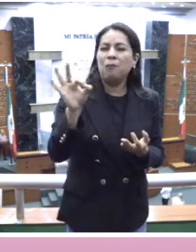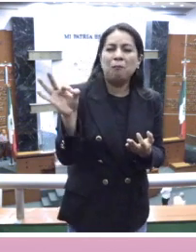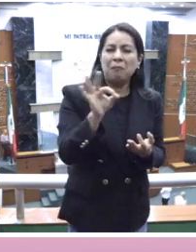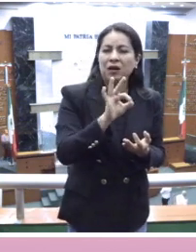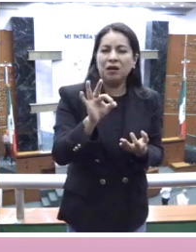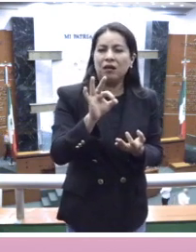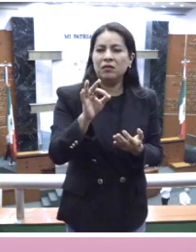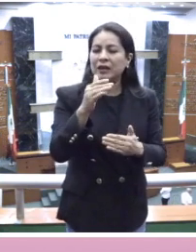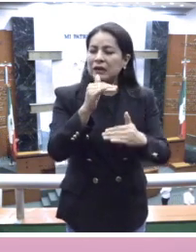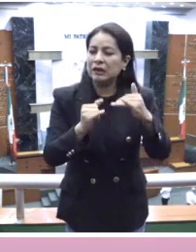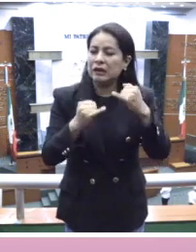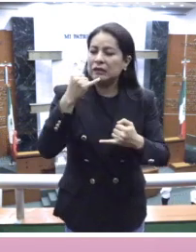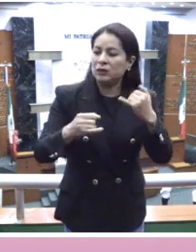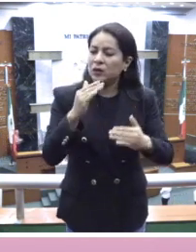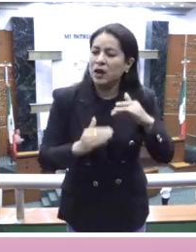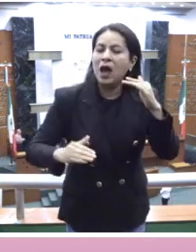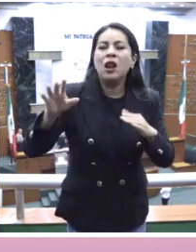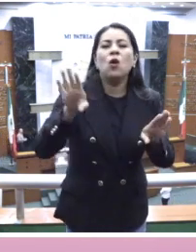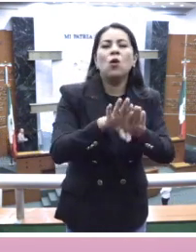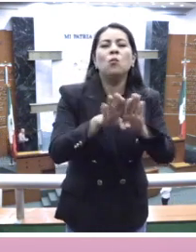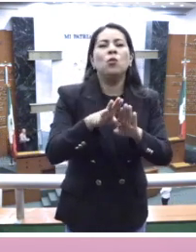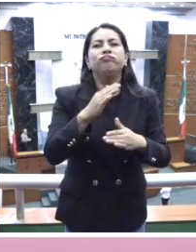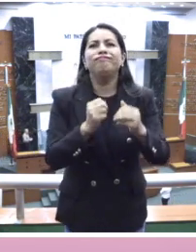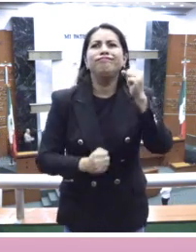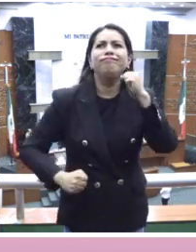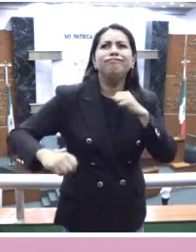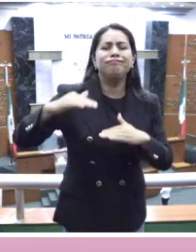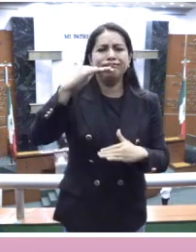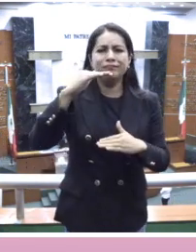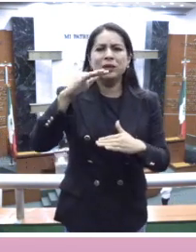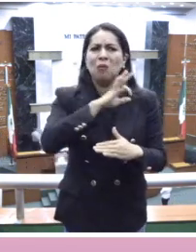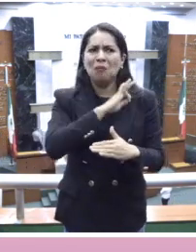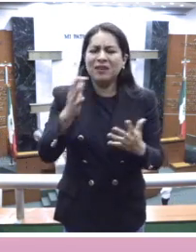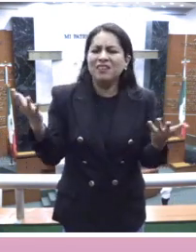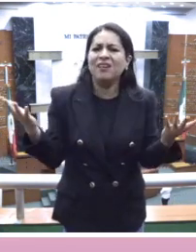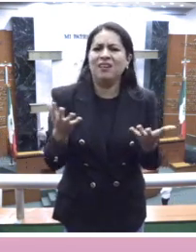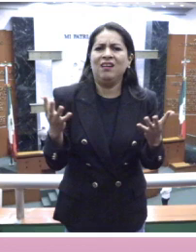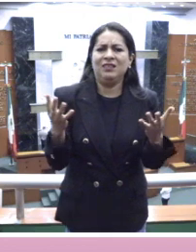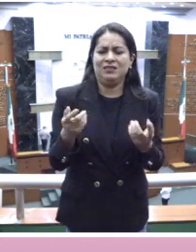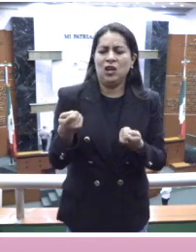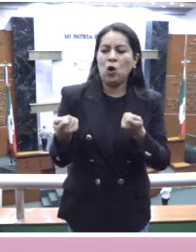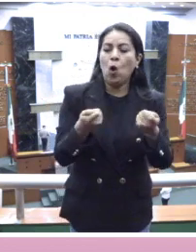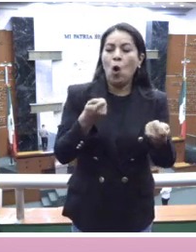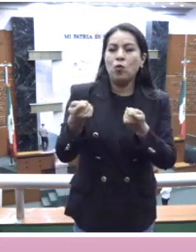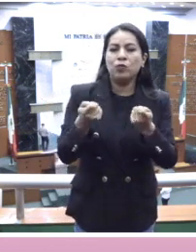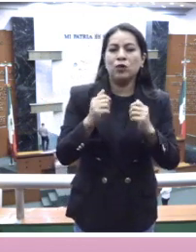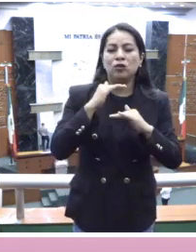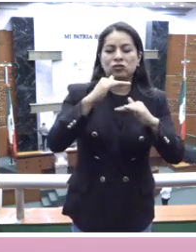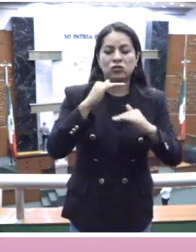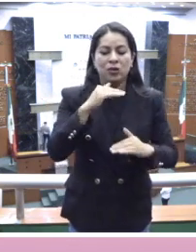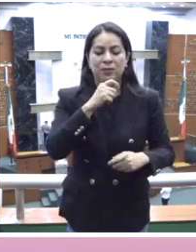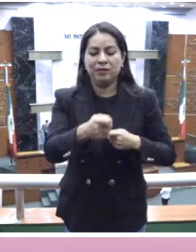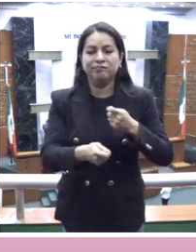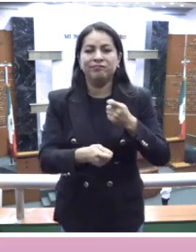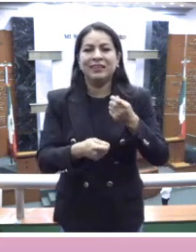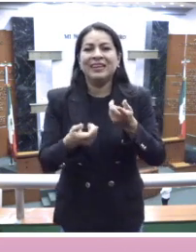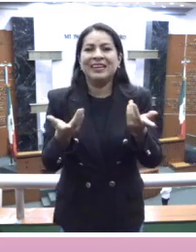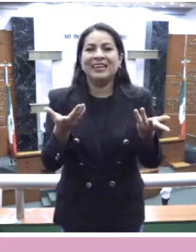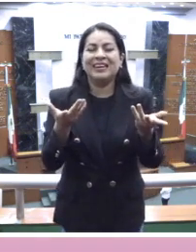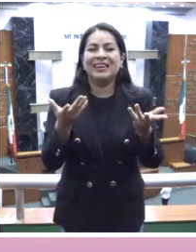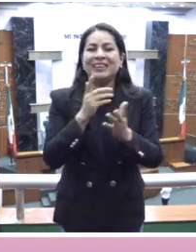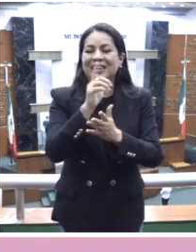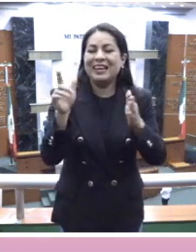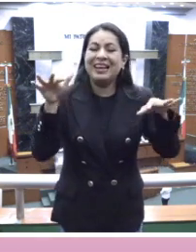que el alto tribunal, como un poder constituido, pueda ejercer control sobre el procedimiento de reformas previsto en